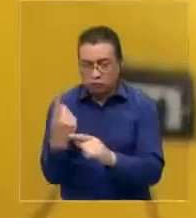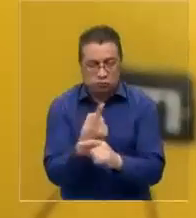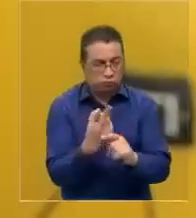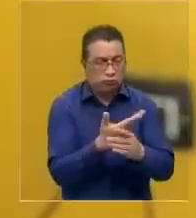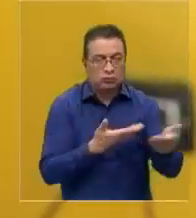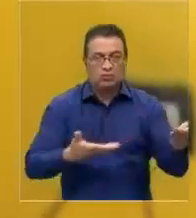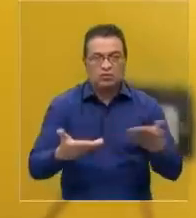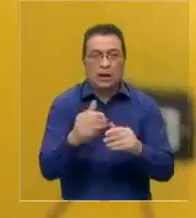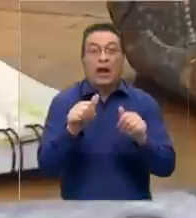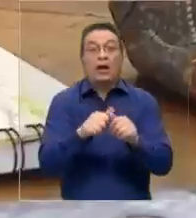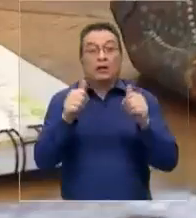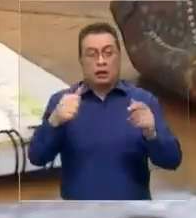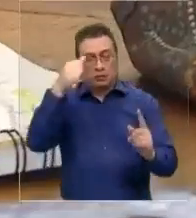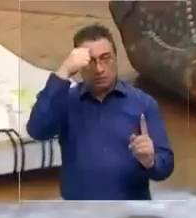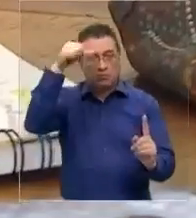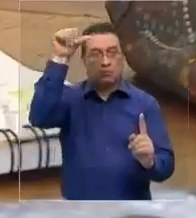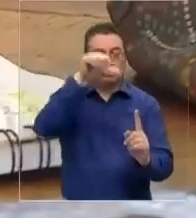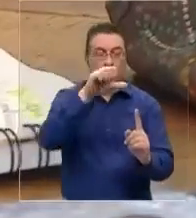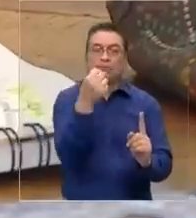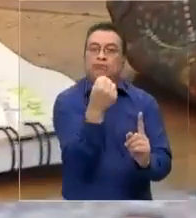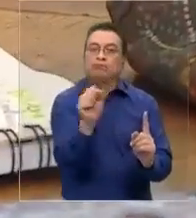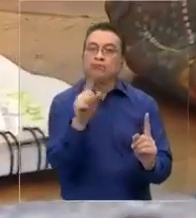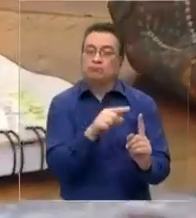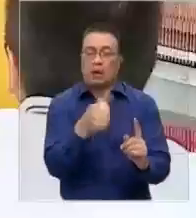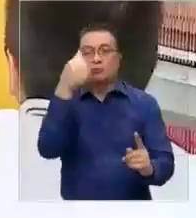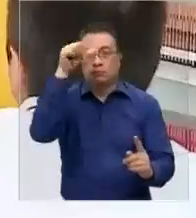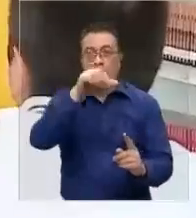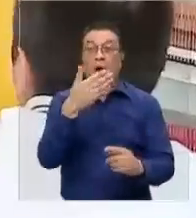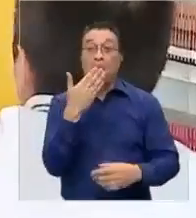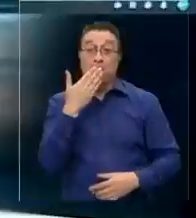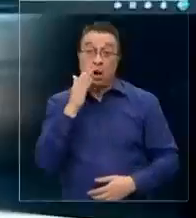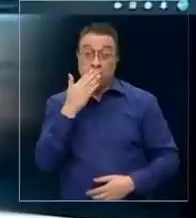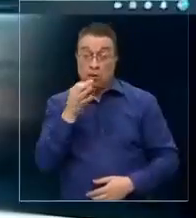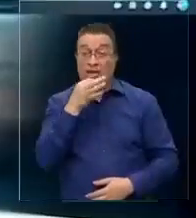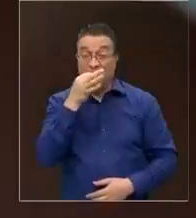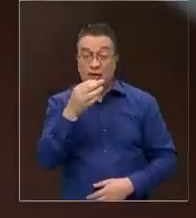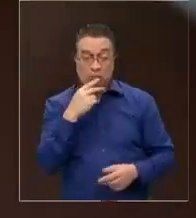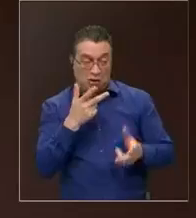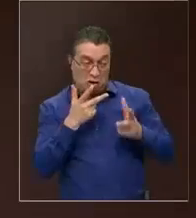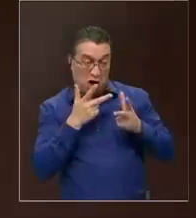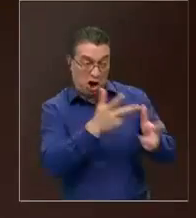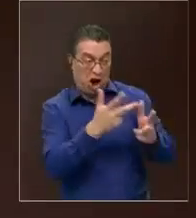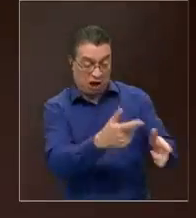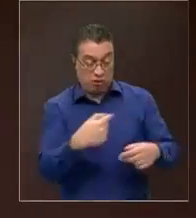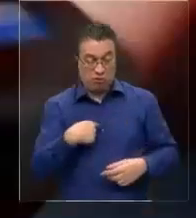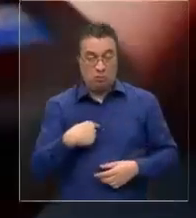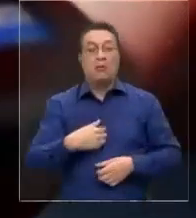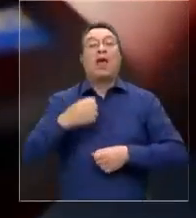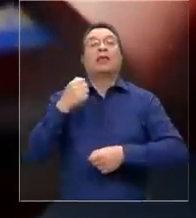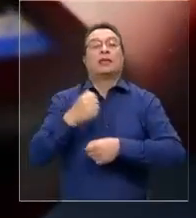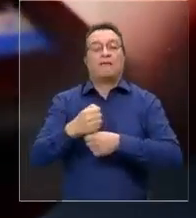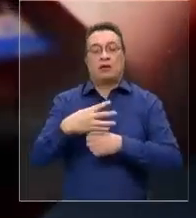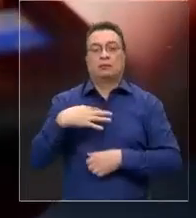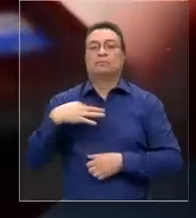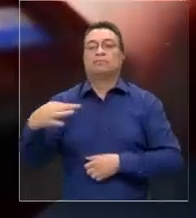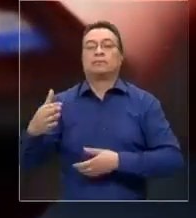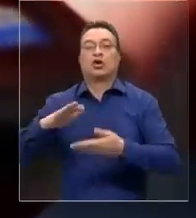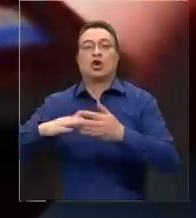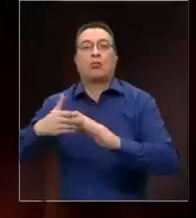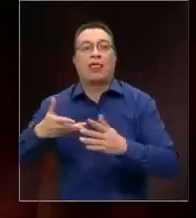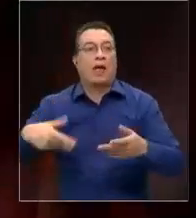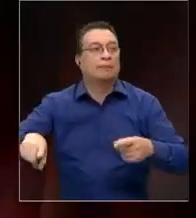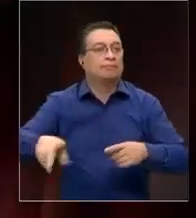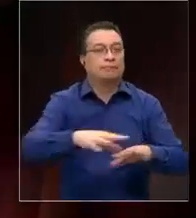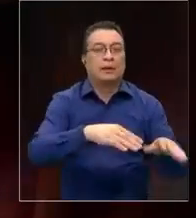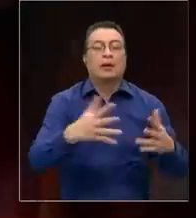importante, sancione la conducta. Por ejemplo, nos cuenta esta experta, el agresor podría hacer trabajo comunitario. Pero, ¿a quién